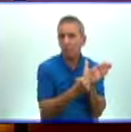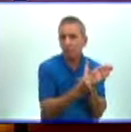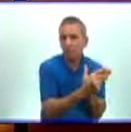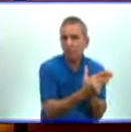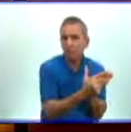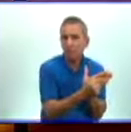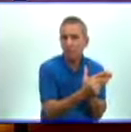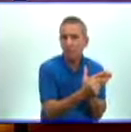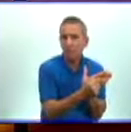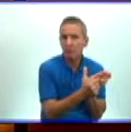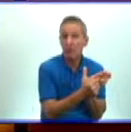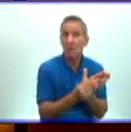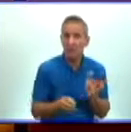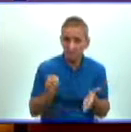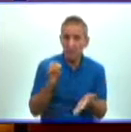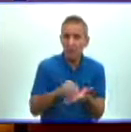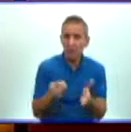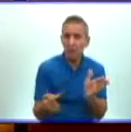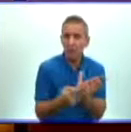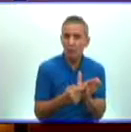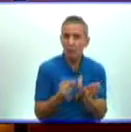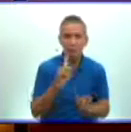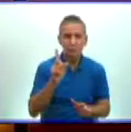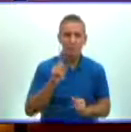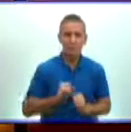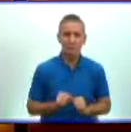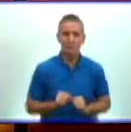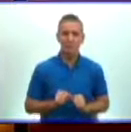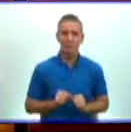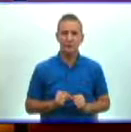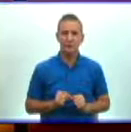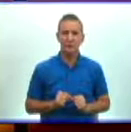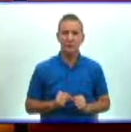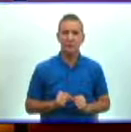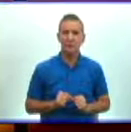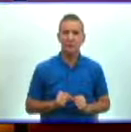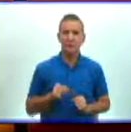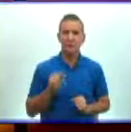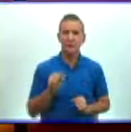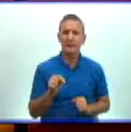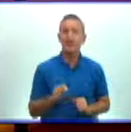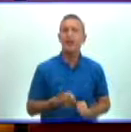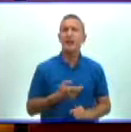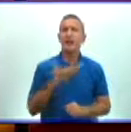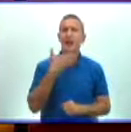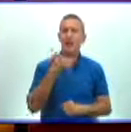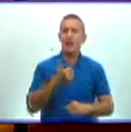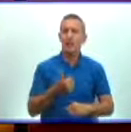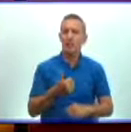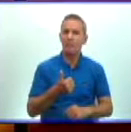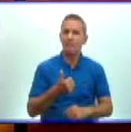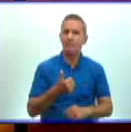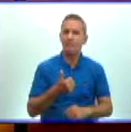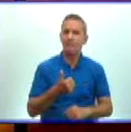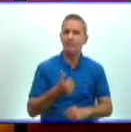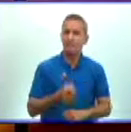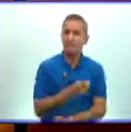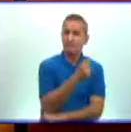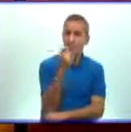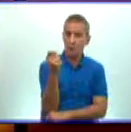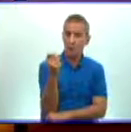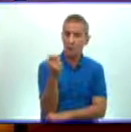un punto? No, usted dice es digno de imitar, es digno de reconocer.